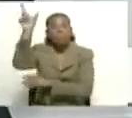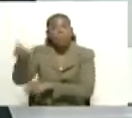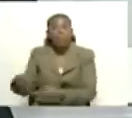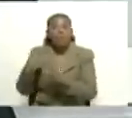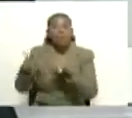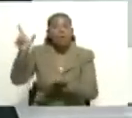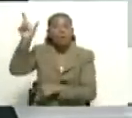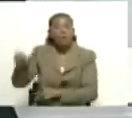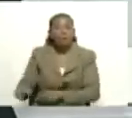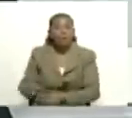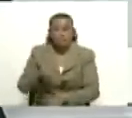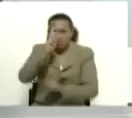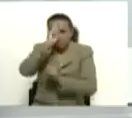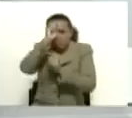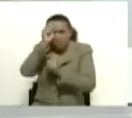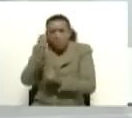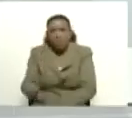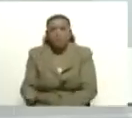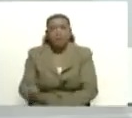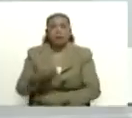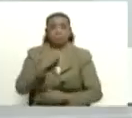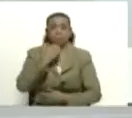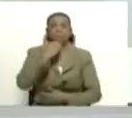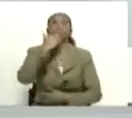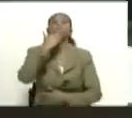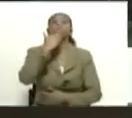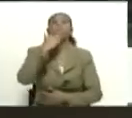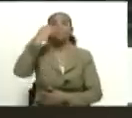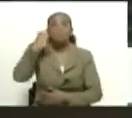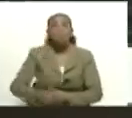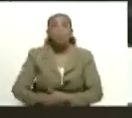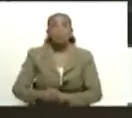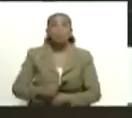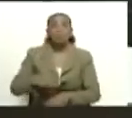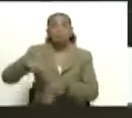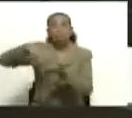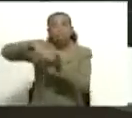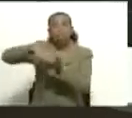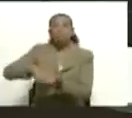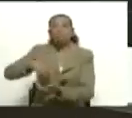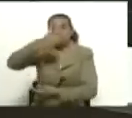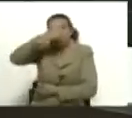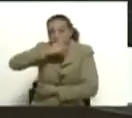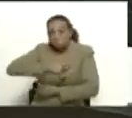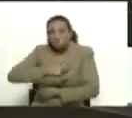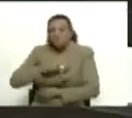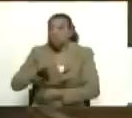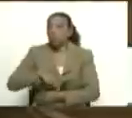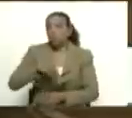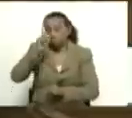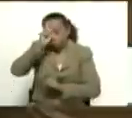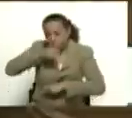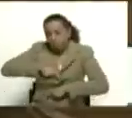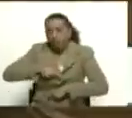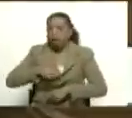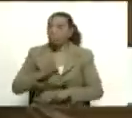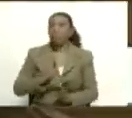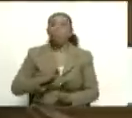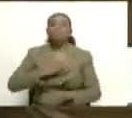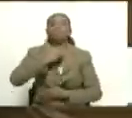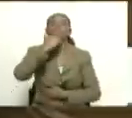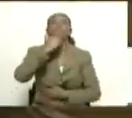digno. Pueblo valiente. Pueblo que no se arrodilla ante imperio alguno. Pero creo que